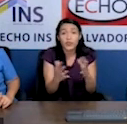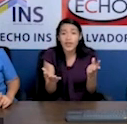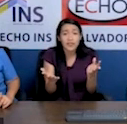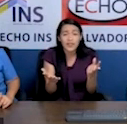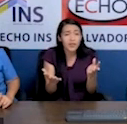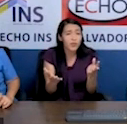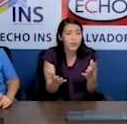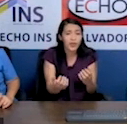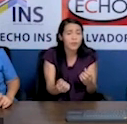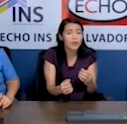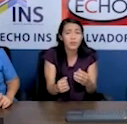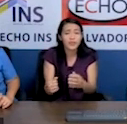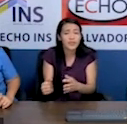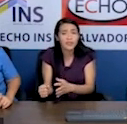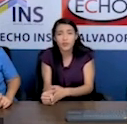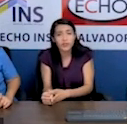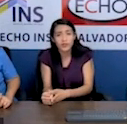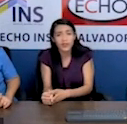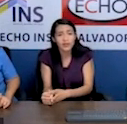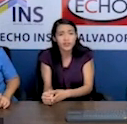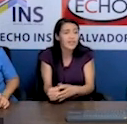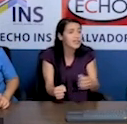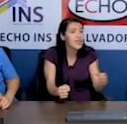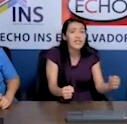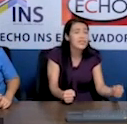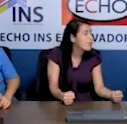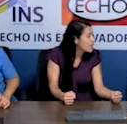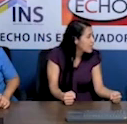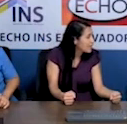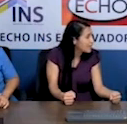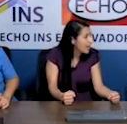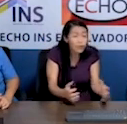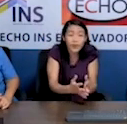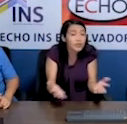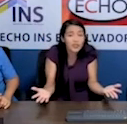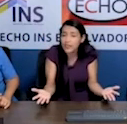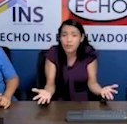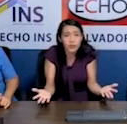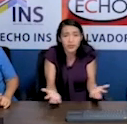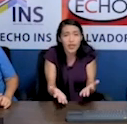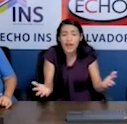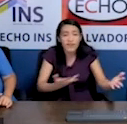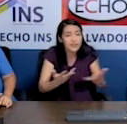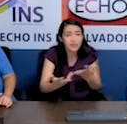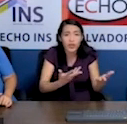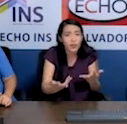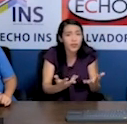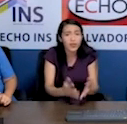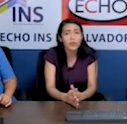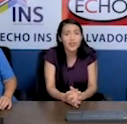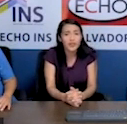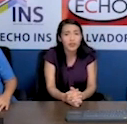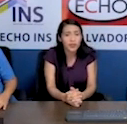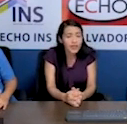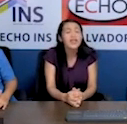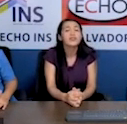a historial clínico. Por ejemplo, el paciente ha sido visto en el Rosales y llegó a Chalatenango y no tenemos a veces